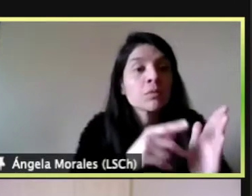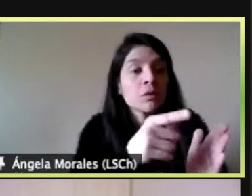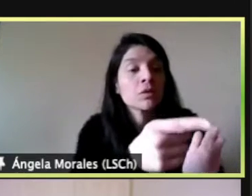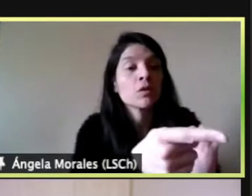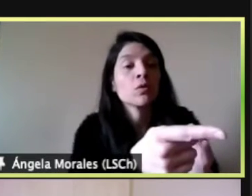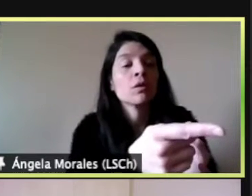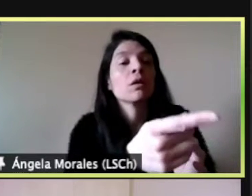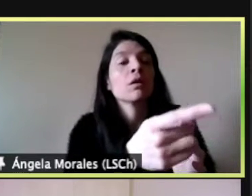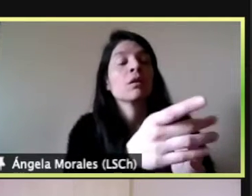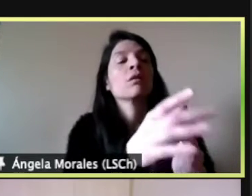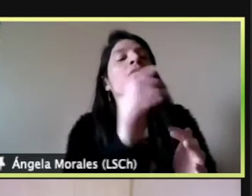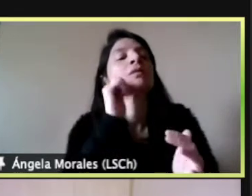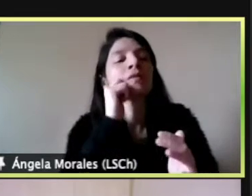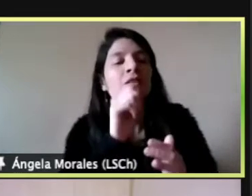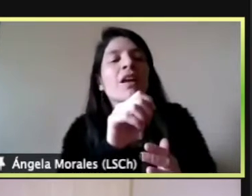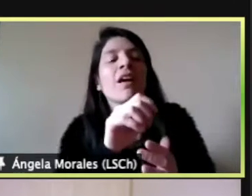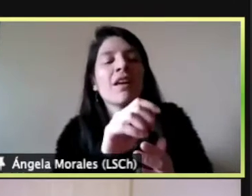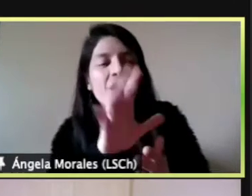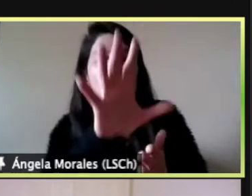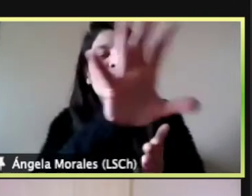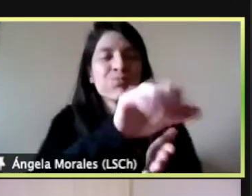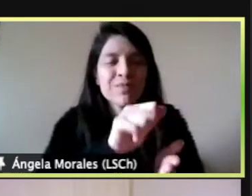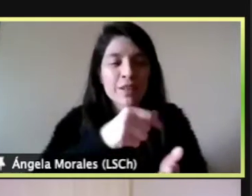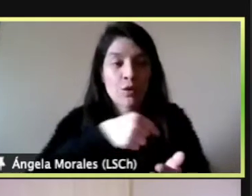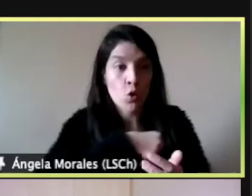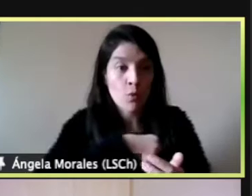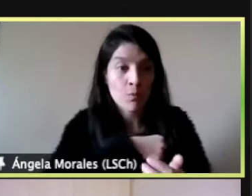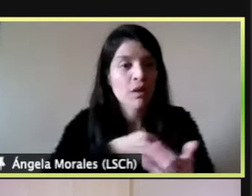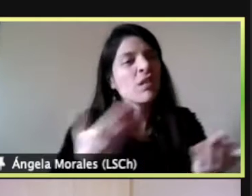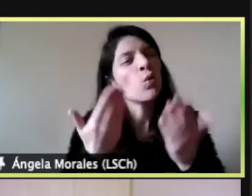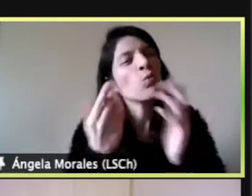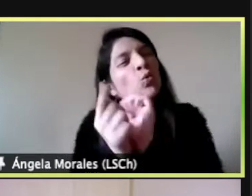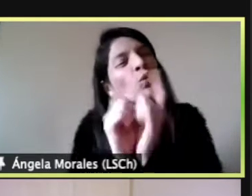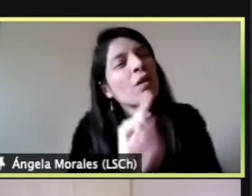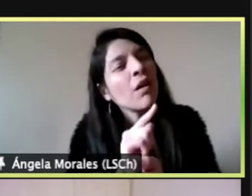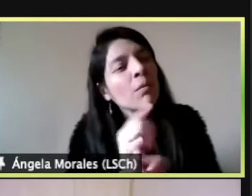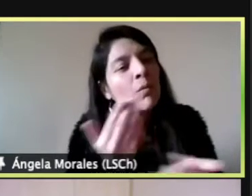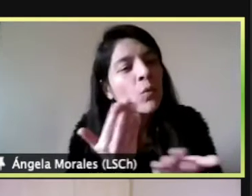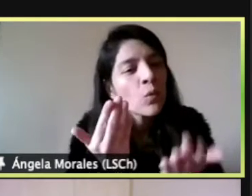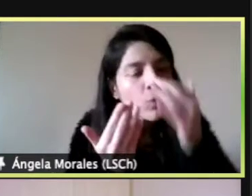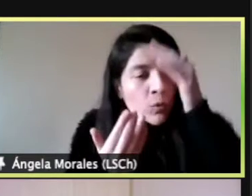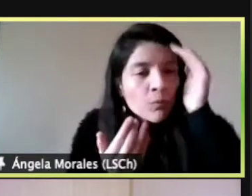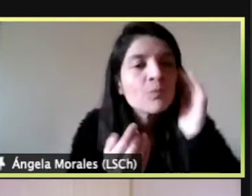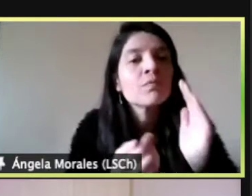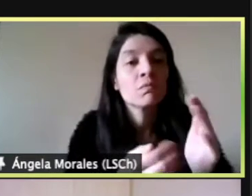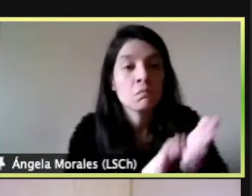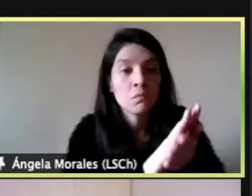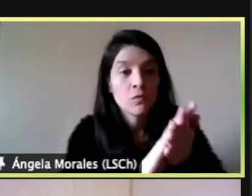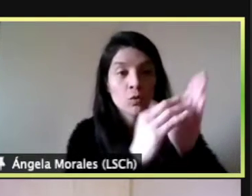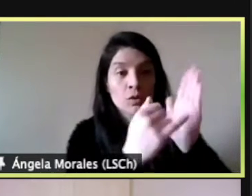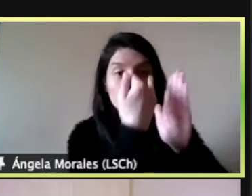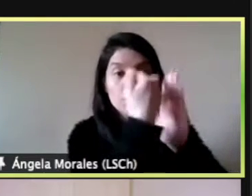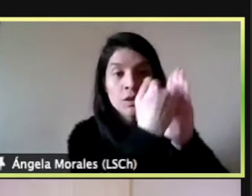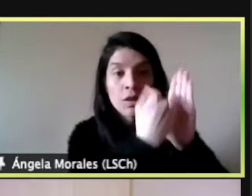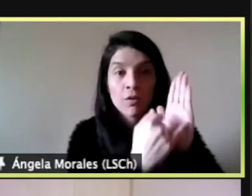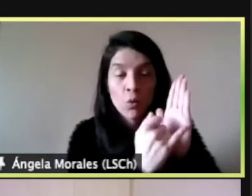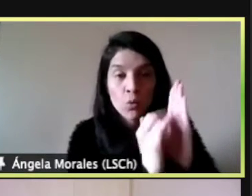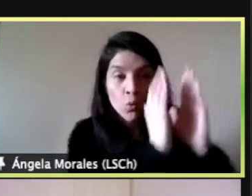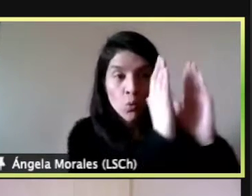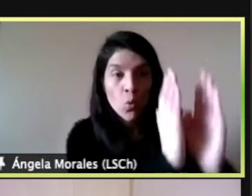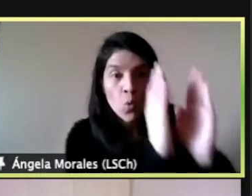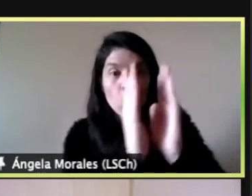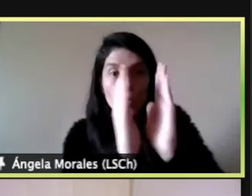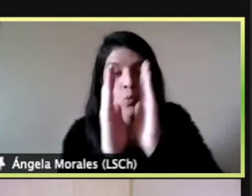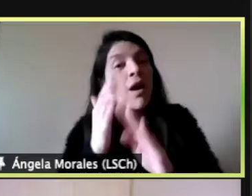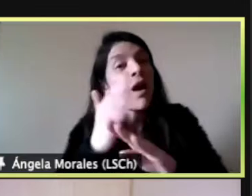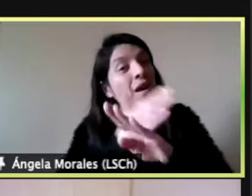cambio? Fíjense que acá tengo que cambiar el indicador de la columna. Habíamos dicho que para cantidad de proyectos entonces